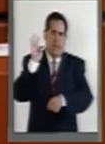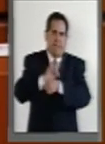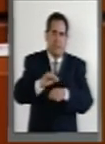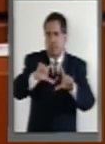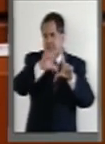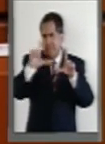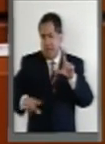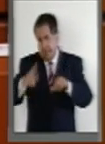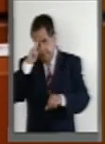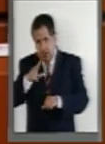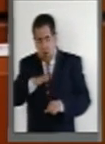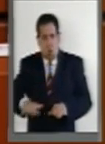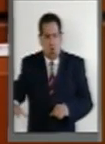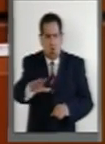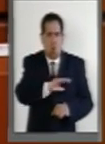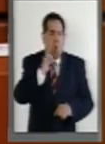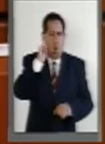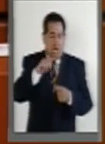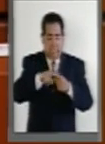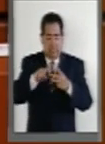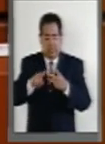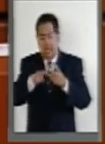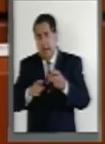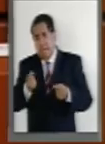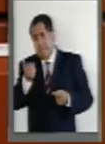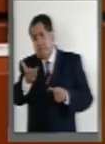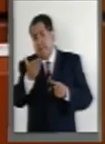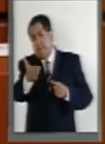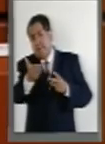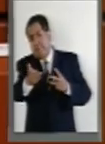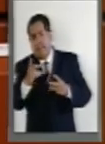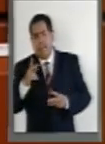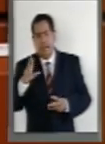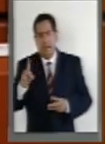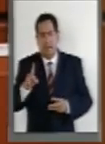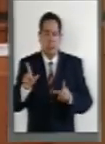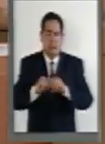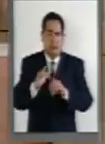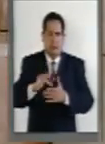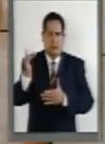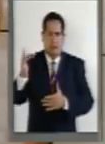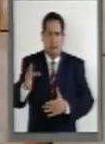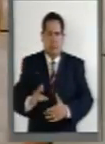de México se hagan caso de estos tres pedimentos que hace el PRD. Es cuanto. Gracias.